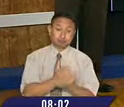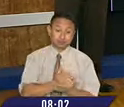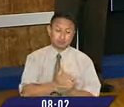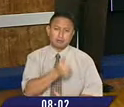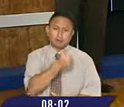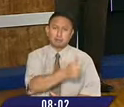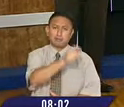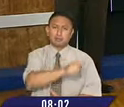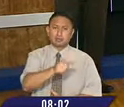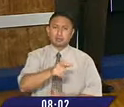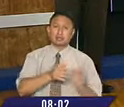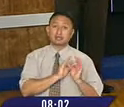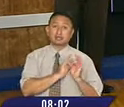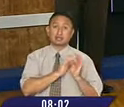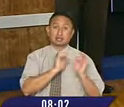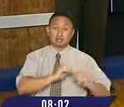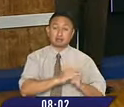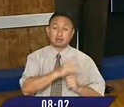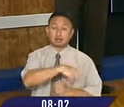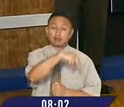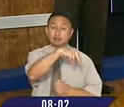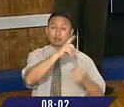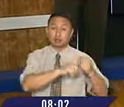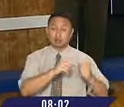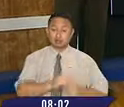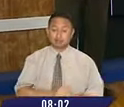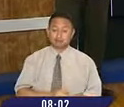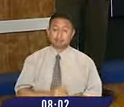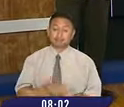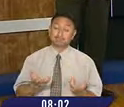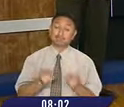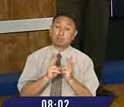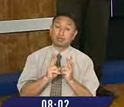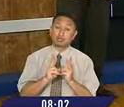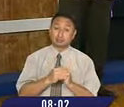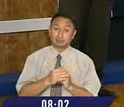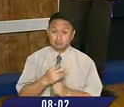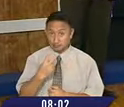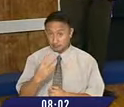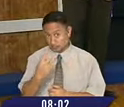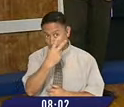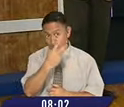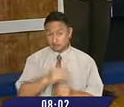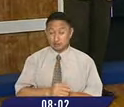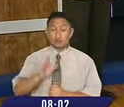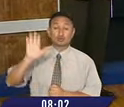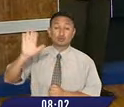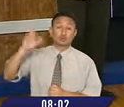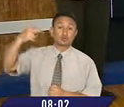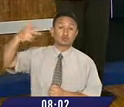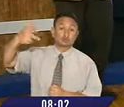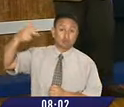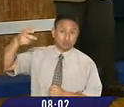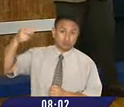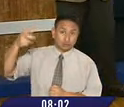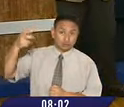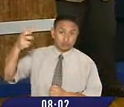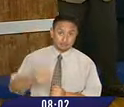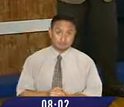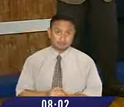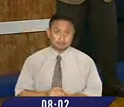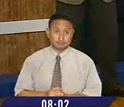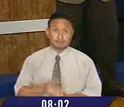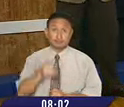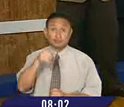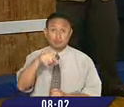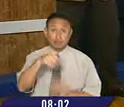sector de Calderón, esto en el norte de la capital. Y vecinos queridos, miren nomás, los hechos quedaron registrados en las cámaras de seguridad. Lo que usted nos envía,